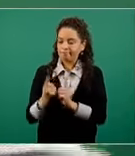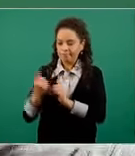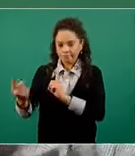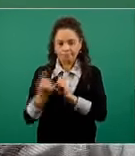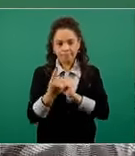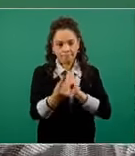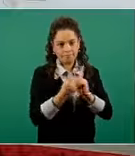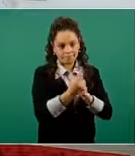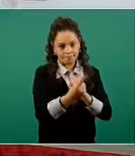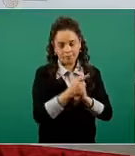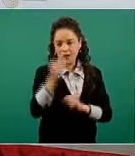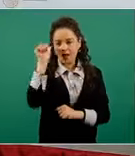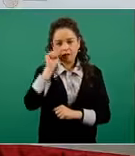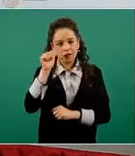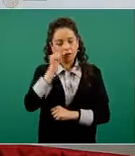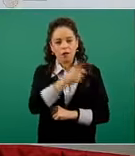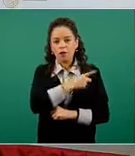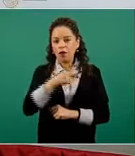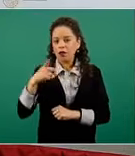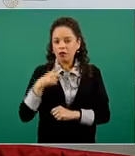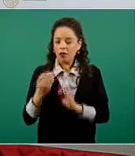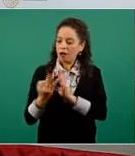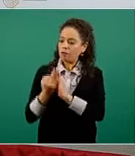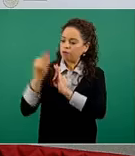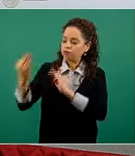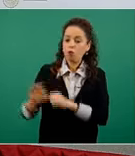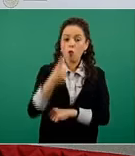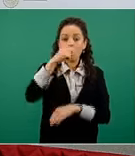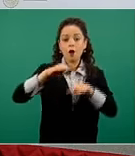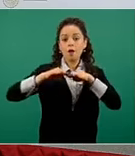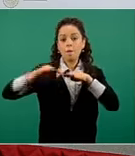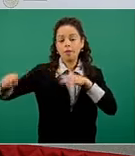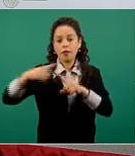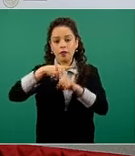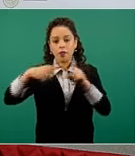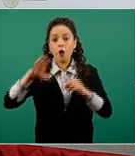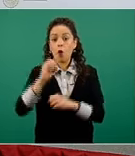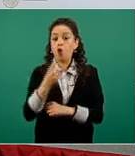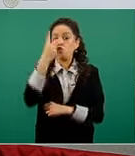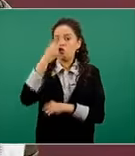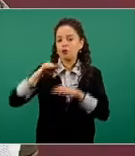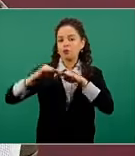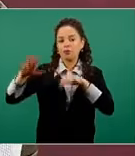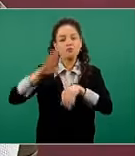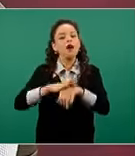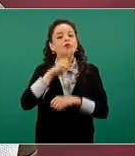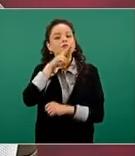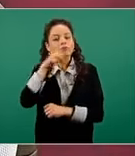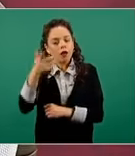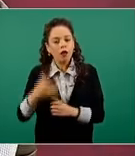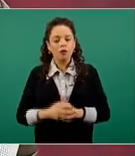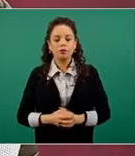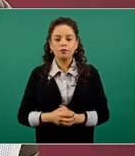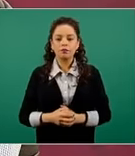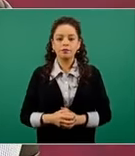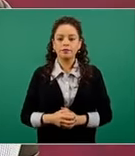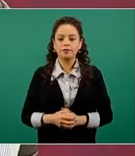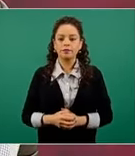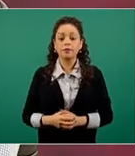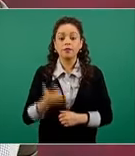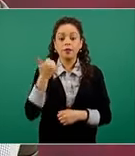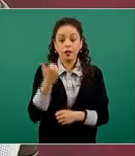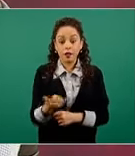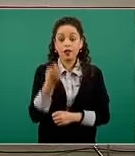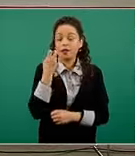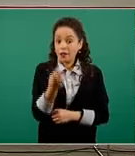mantenernos siempre al menos 1,5 metros, idealmente 2 metros de distancia de cualquier otra persona, y obviamente